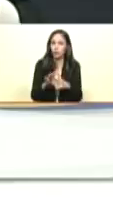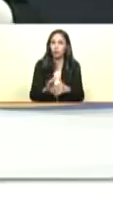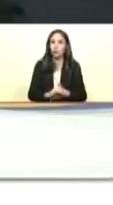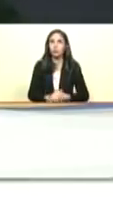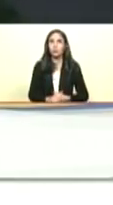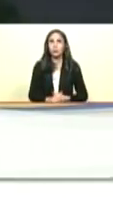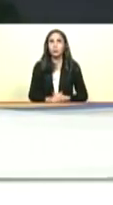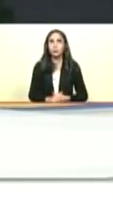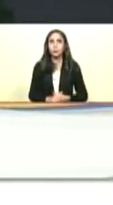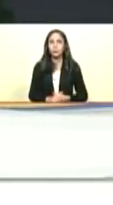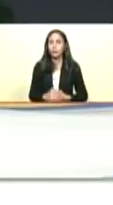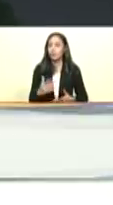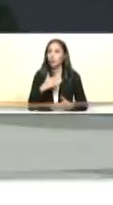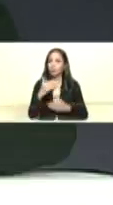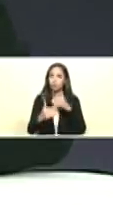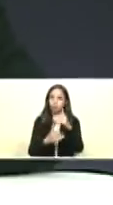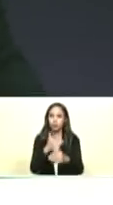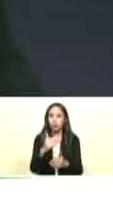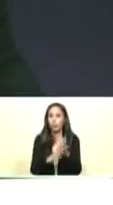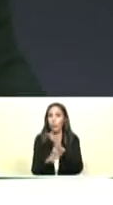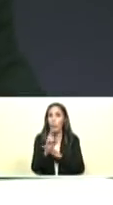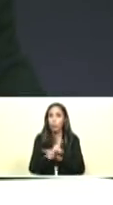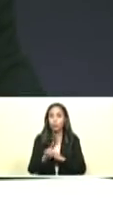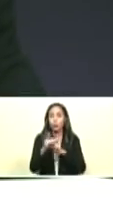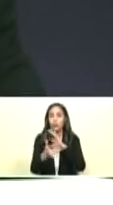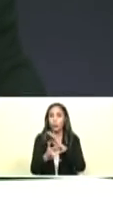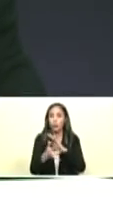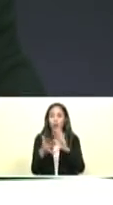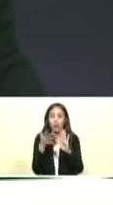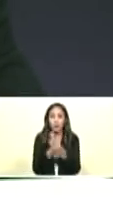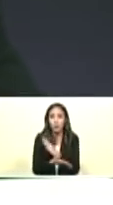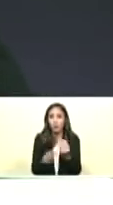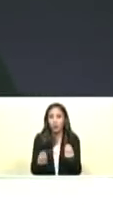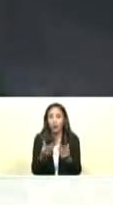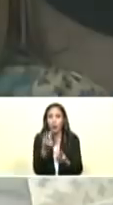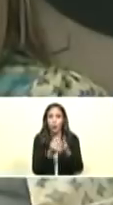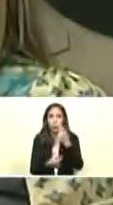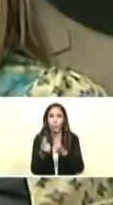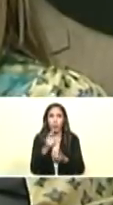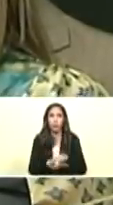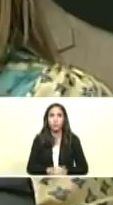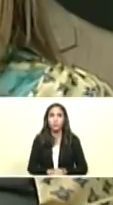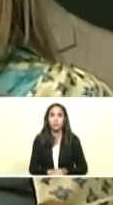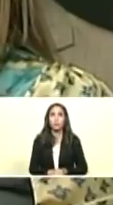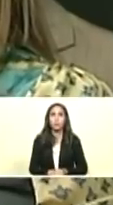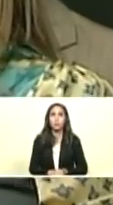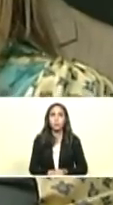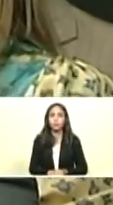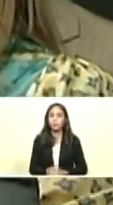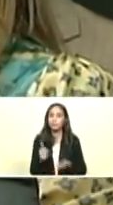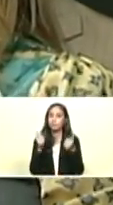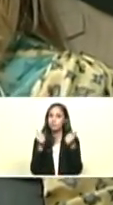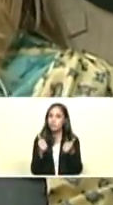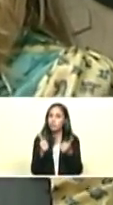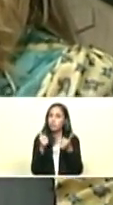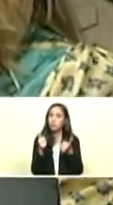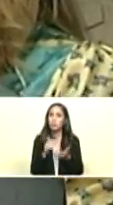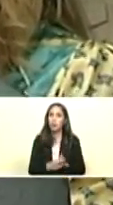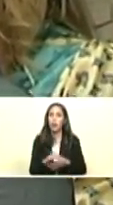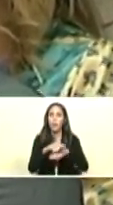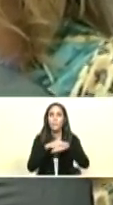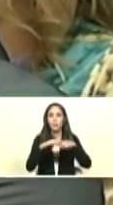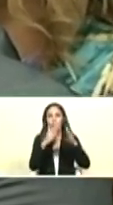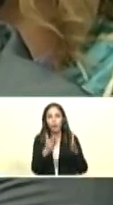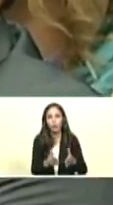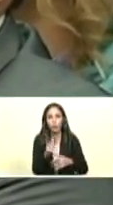rentista y avanzar en el uso de la tecnología para fortalecer la economía venezolana. Muy bien, ministro, compañero.